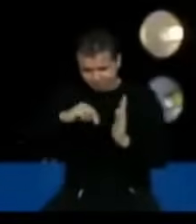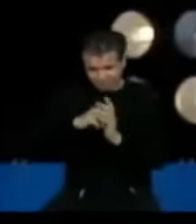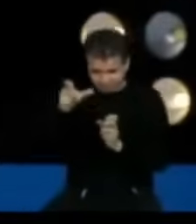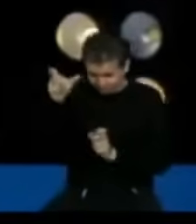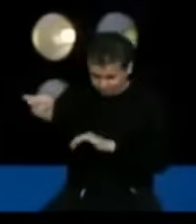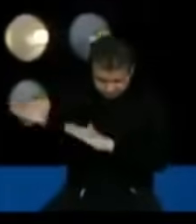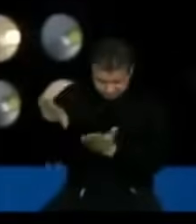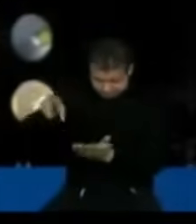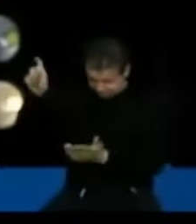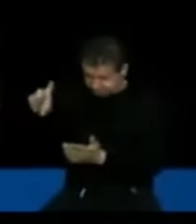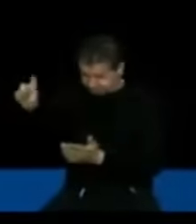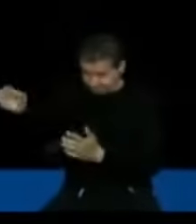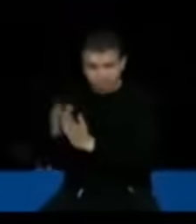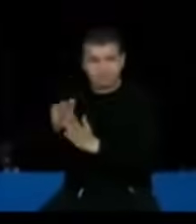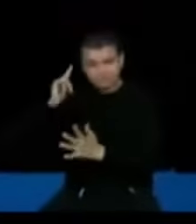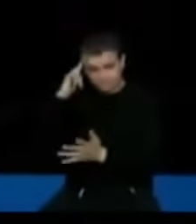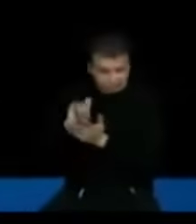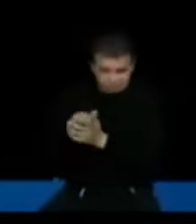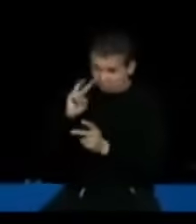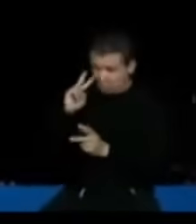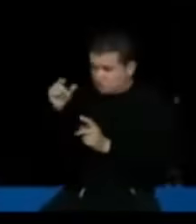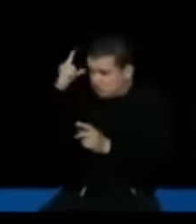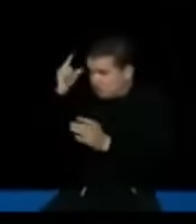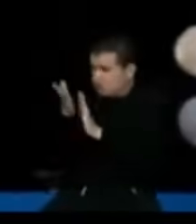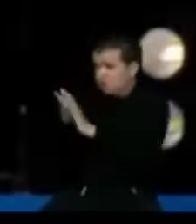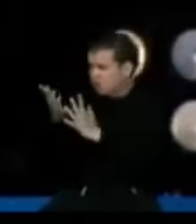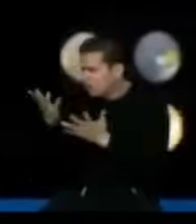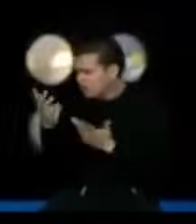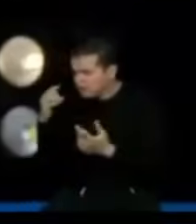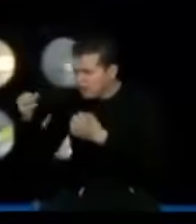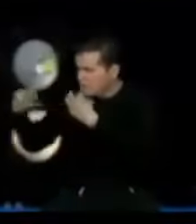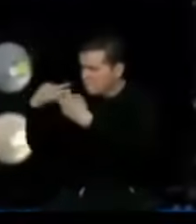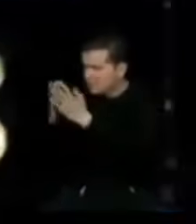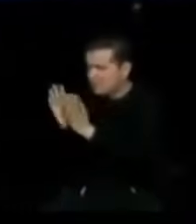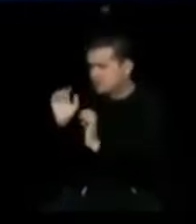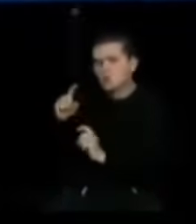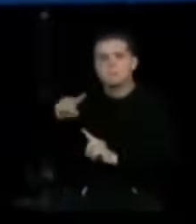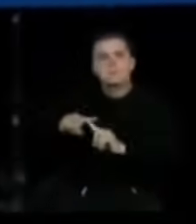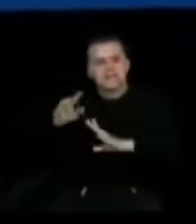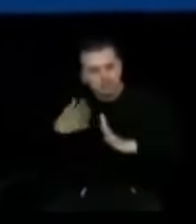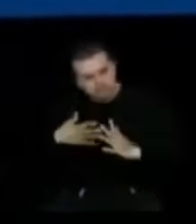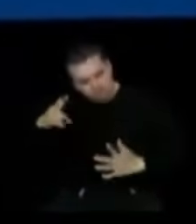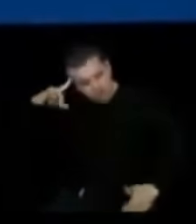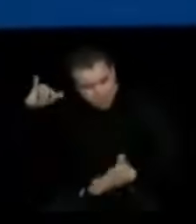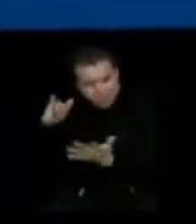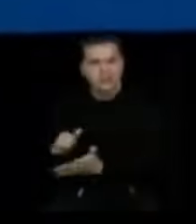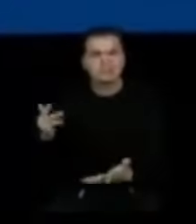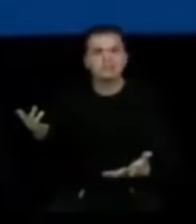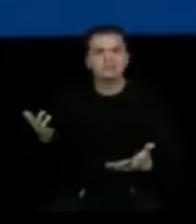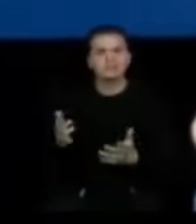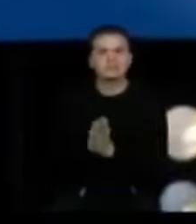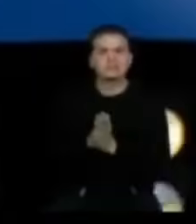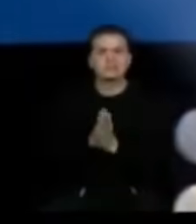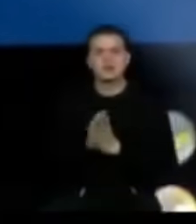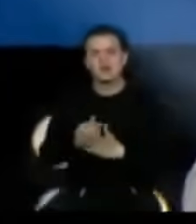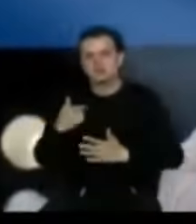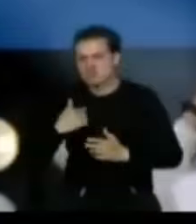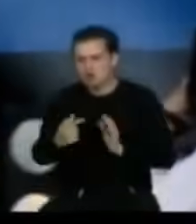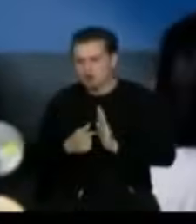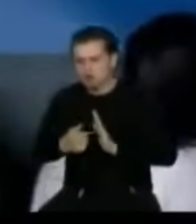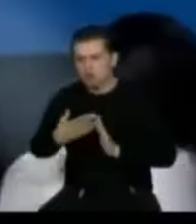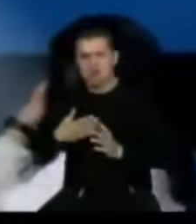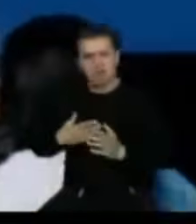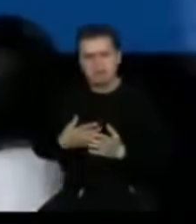por mí, yo lo creo, no lo veo, no lo entiendo, no, tal vez no tengo la explicación, pero yo lo creo, y yo estoy